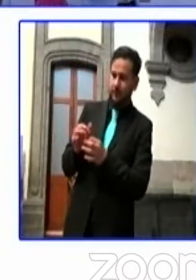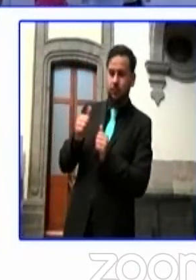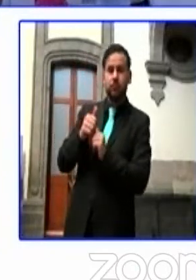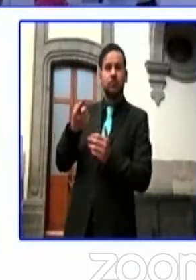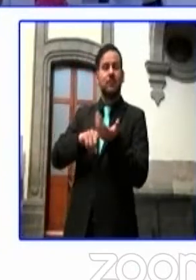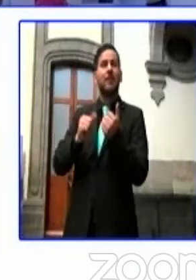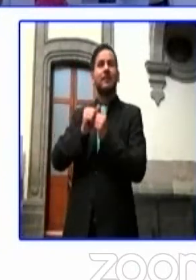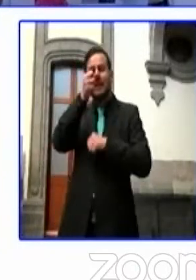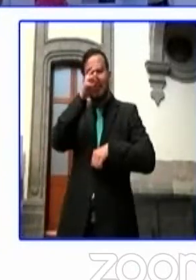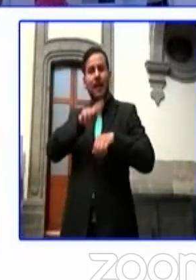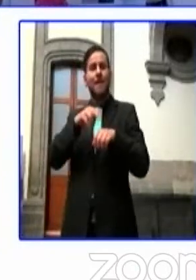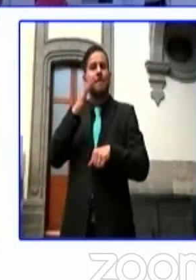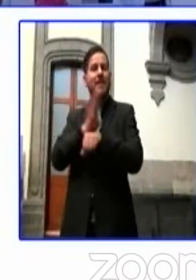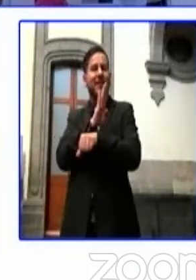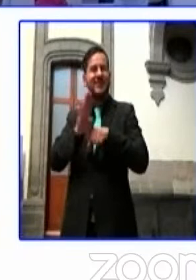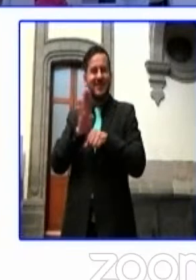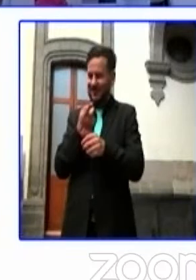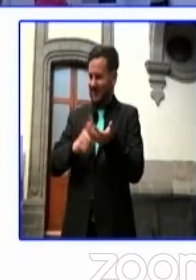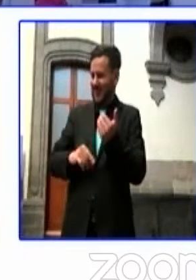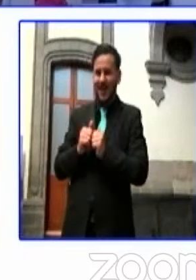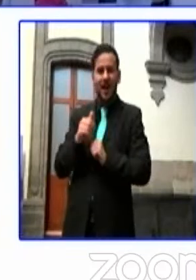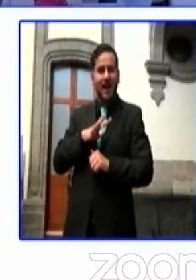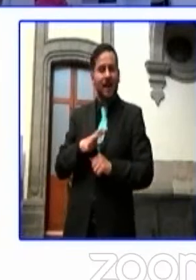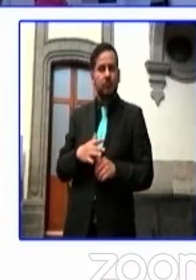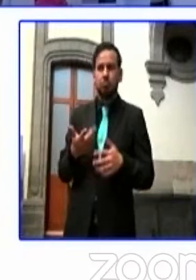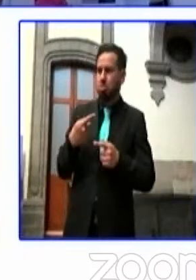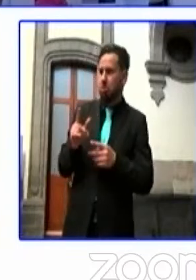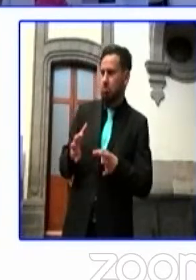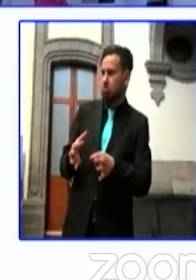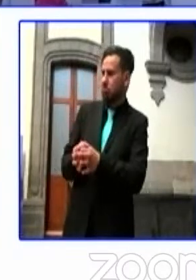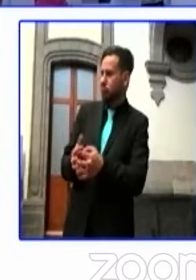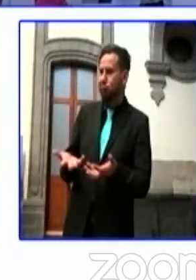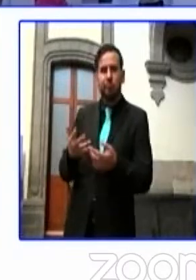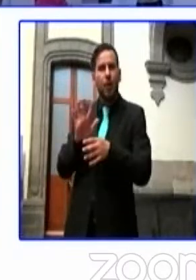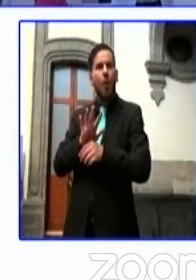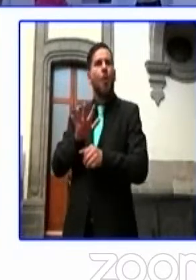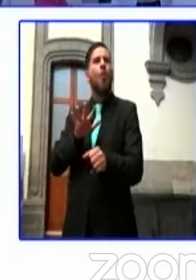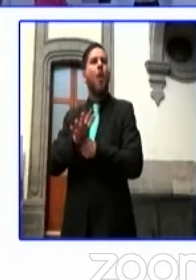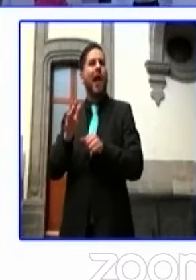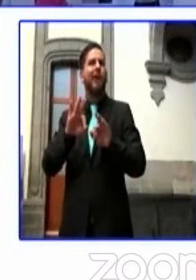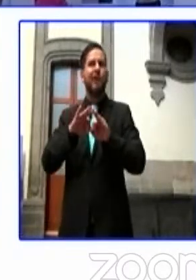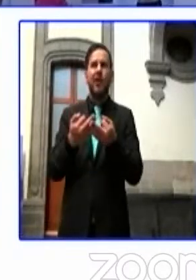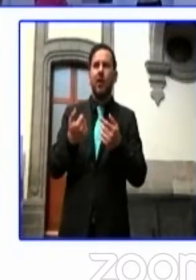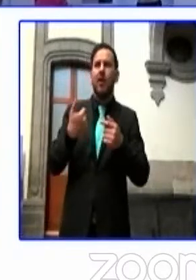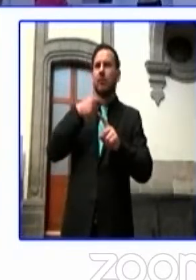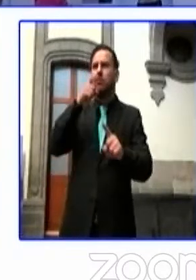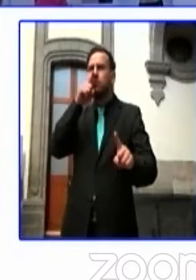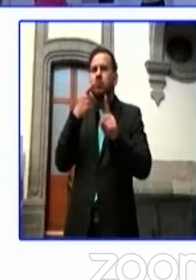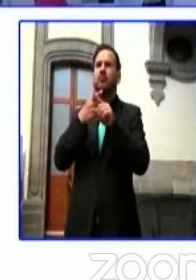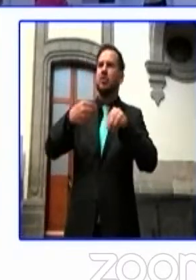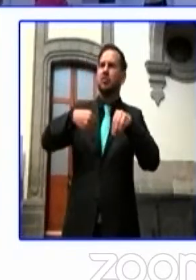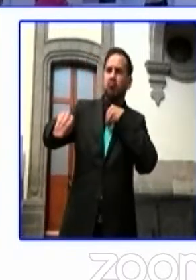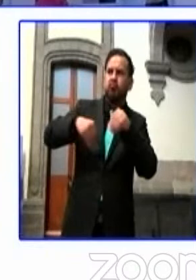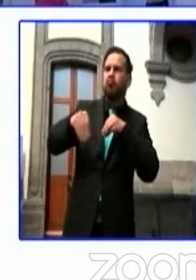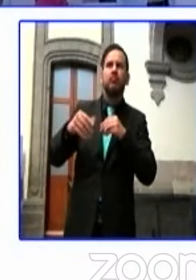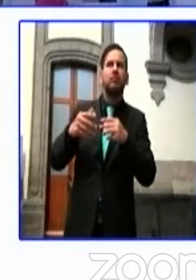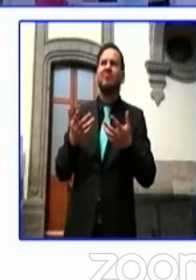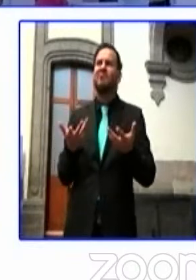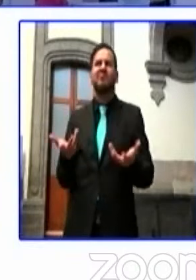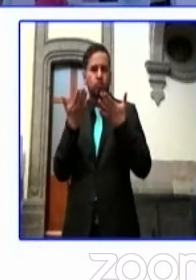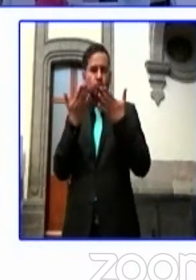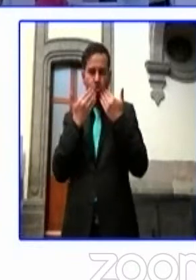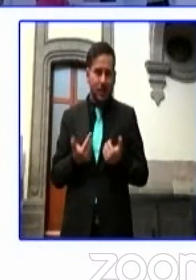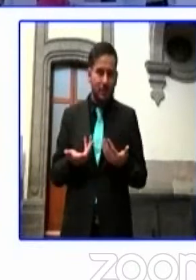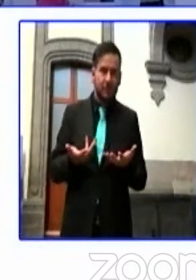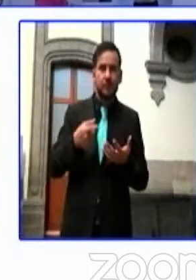Bienestar y que, digamos, la principal acción concreta de la actual administración, que